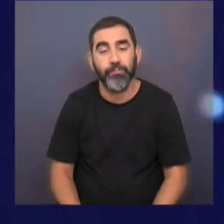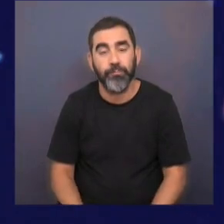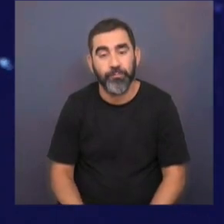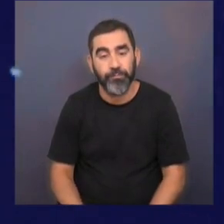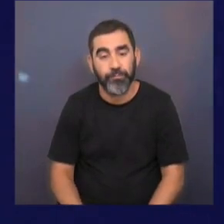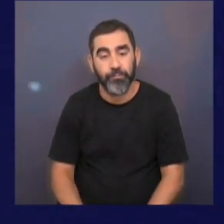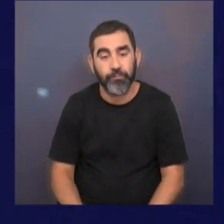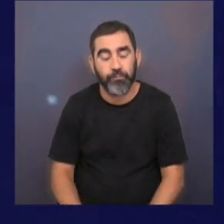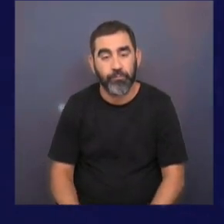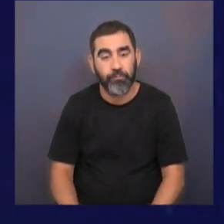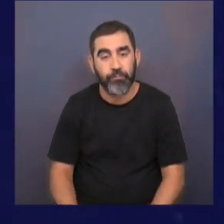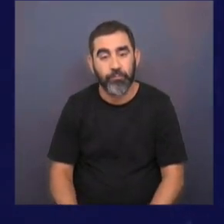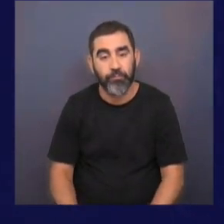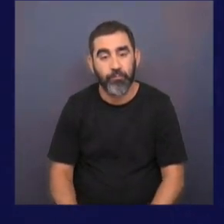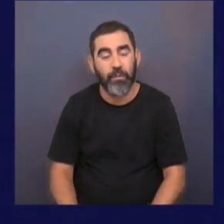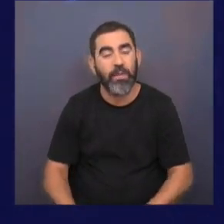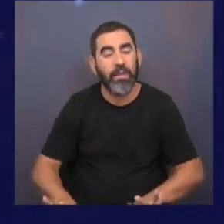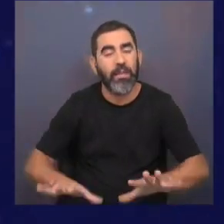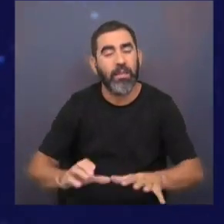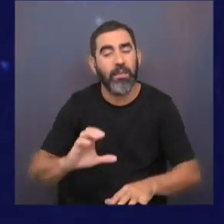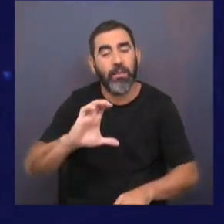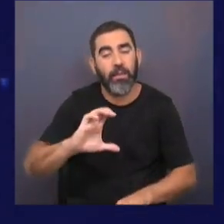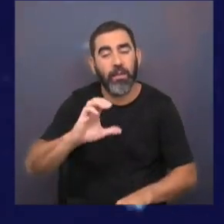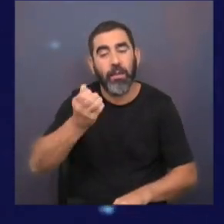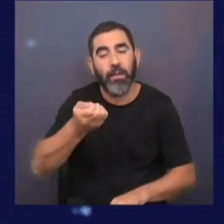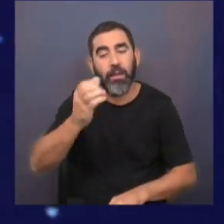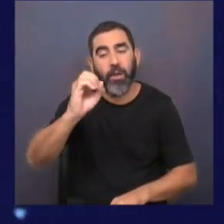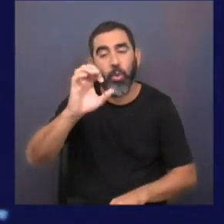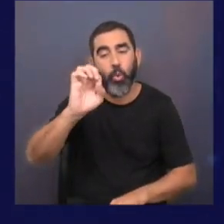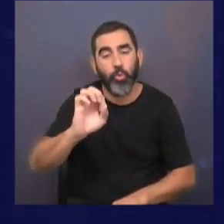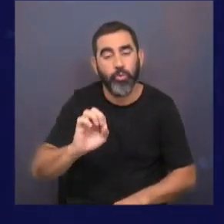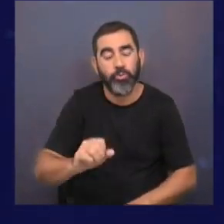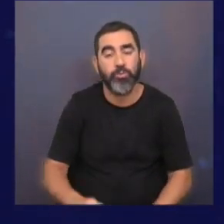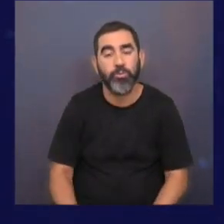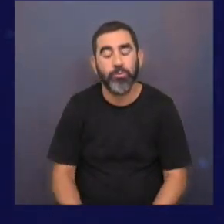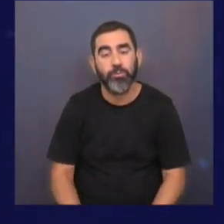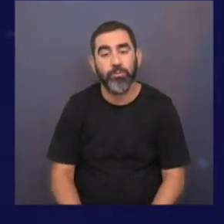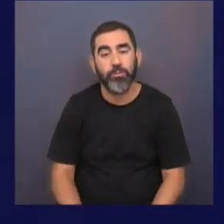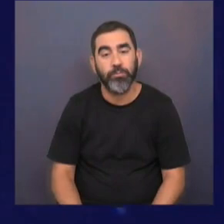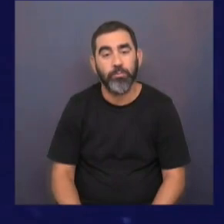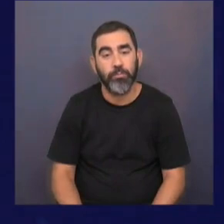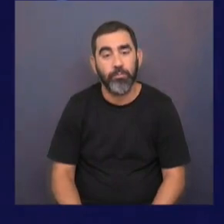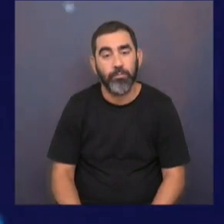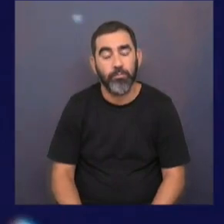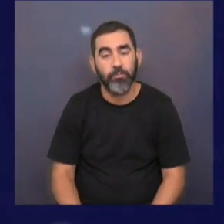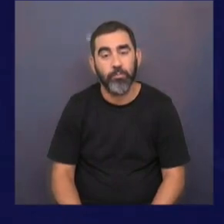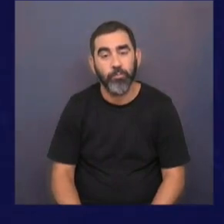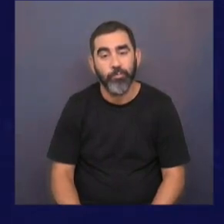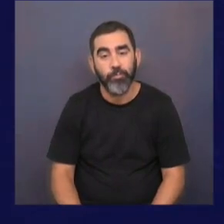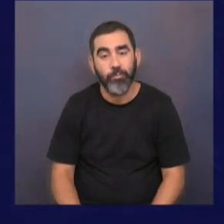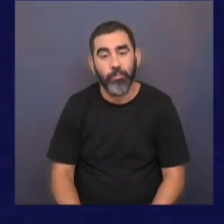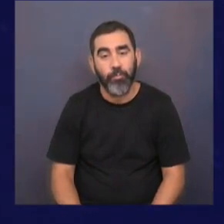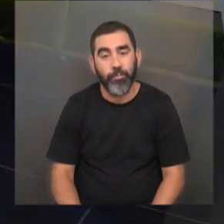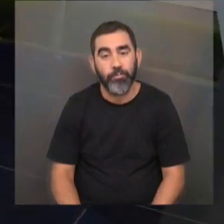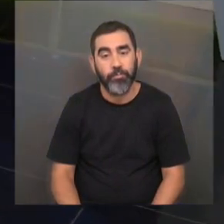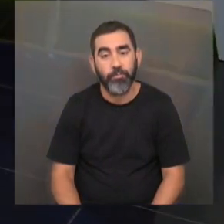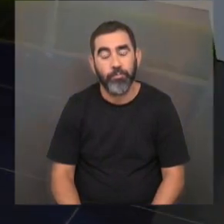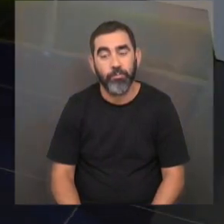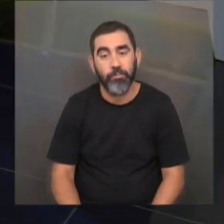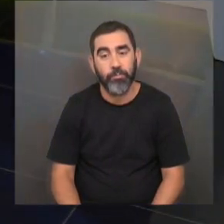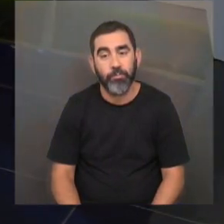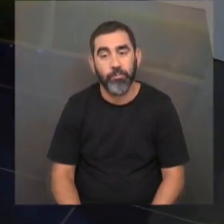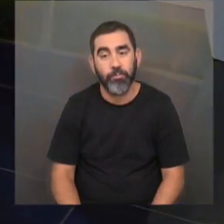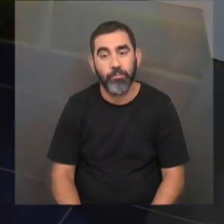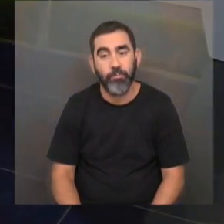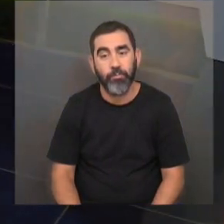Pero, ¿qué es el caos? Incluso lo podemos apoyar con un video que lo simula. ¿O cómo sería? Sí,